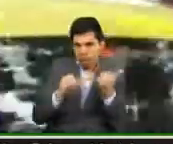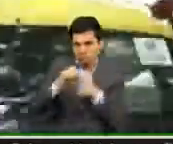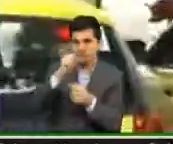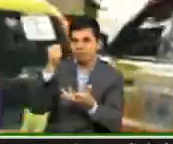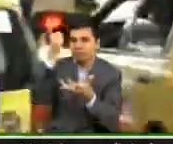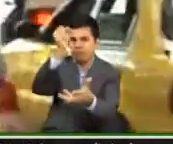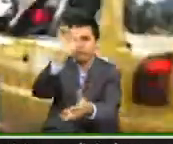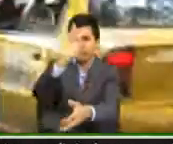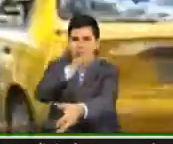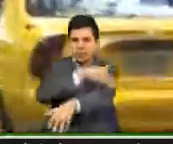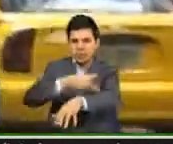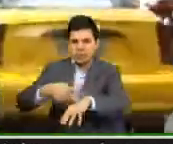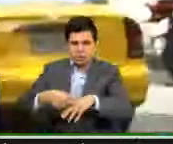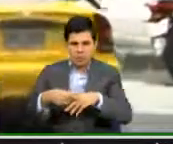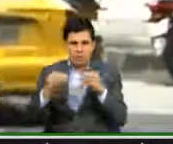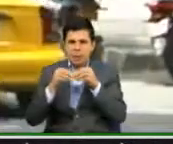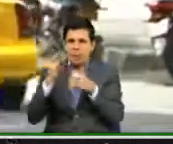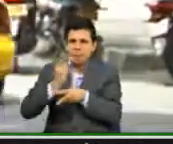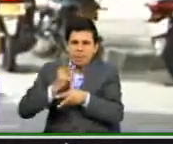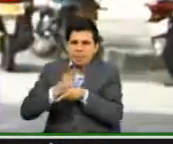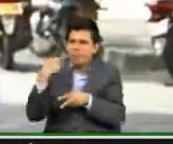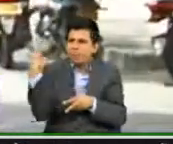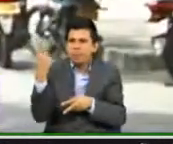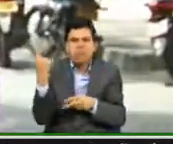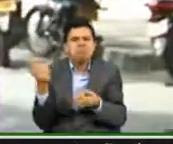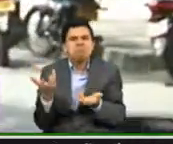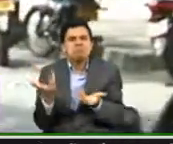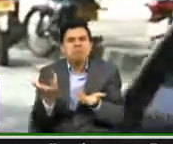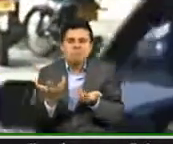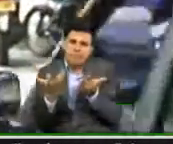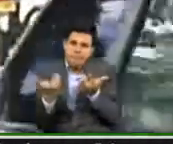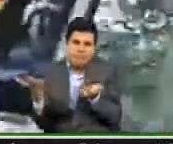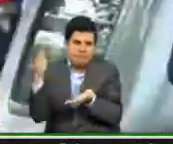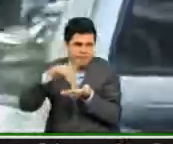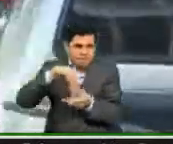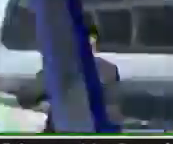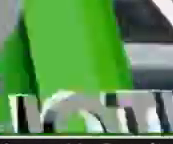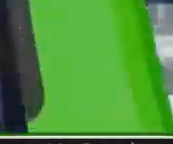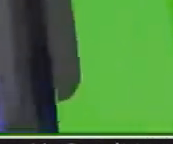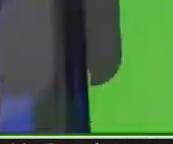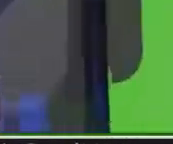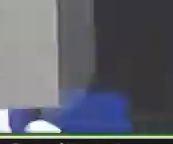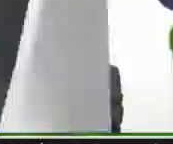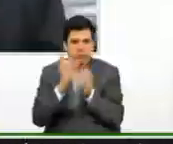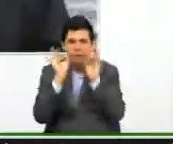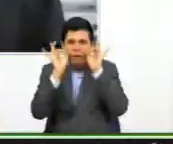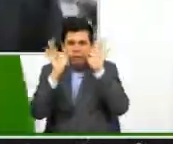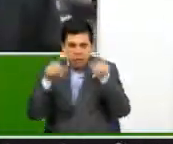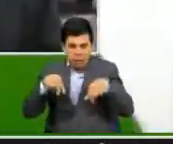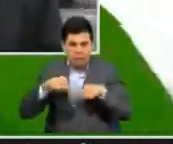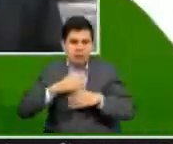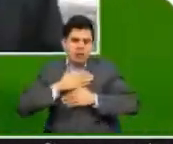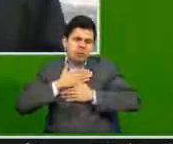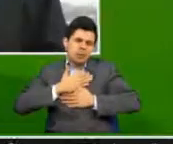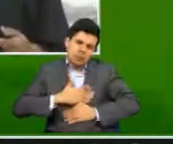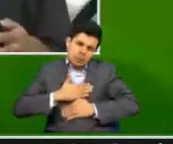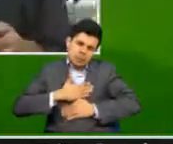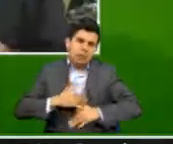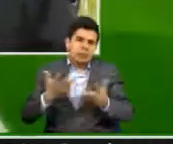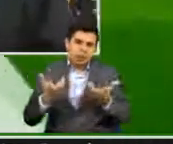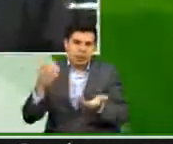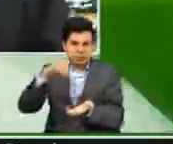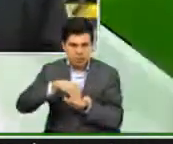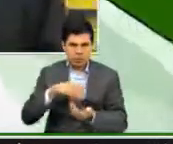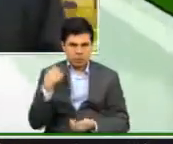la seguridad en algunas zonas del área metropolitana con el fin de devolver la seguridad y la perspectiva de seguridad aquí en la capital.